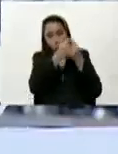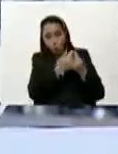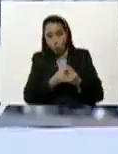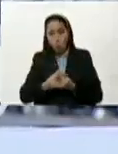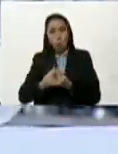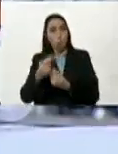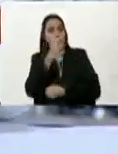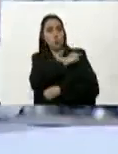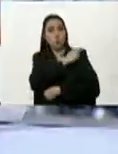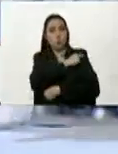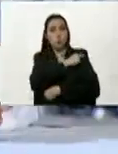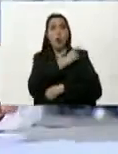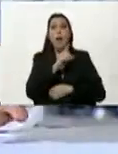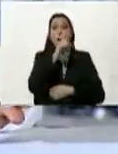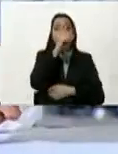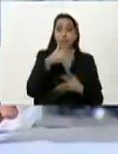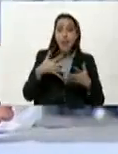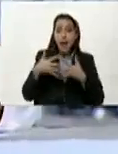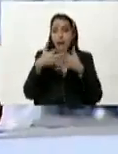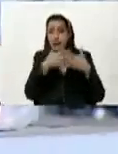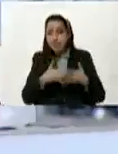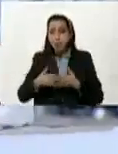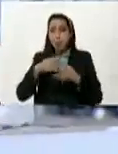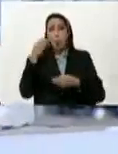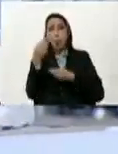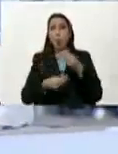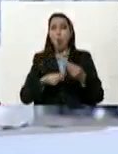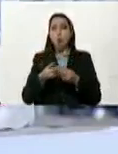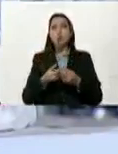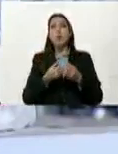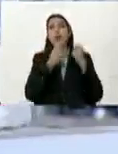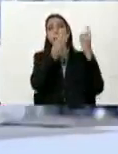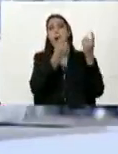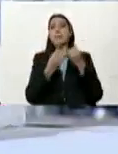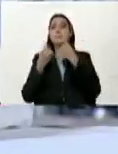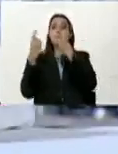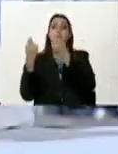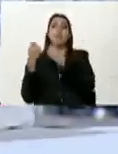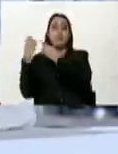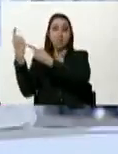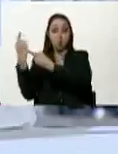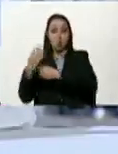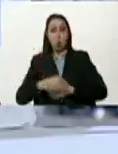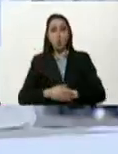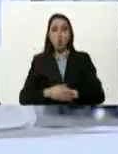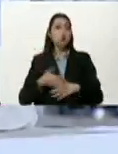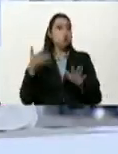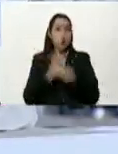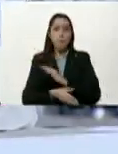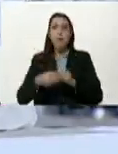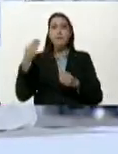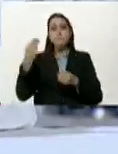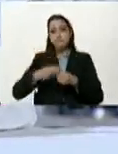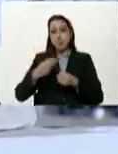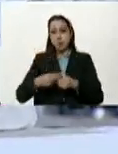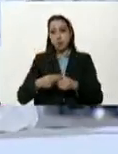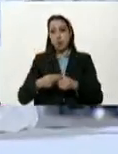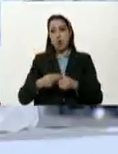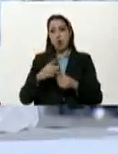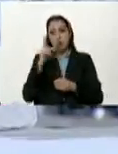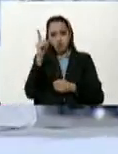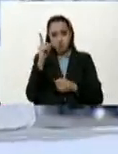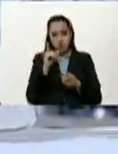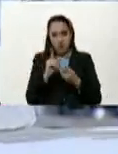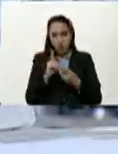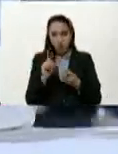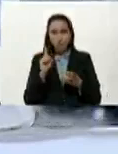parte de eeuu que el grueso del importe de la exportación prestado unidos era de petróleo ese es un elemento el segundo